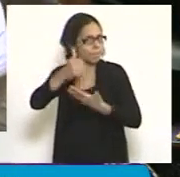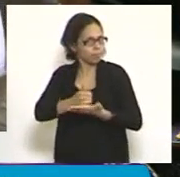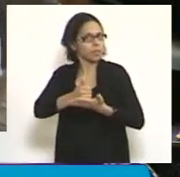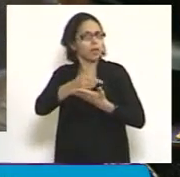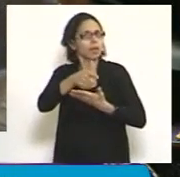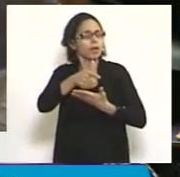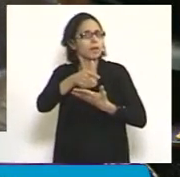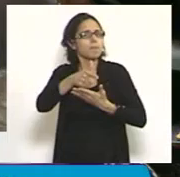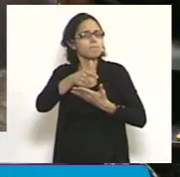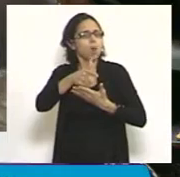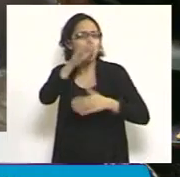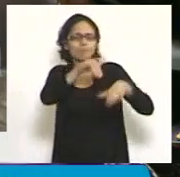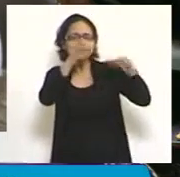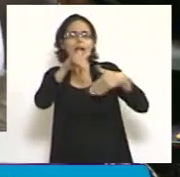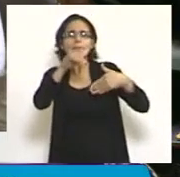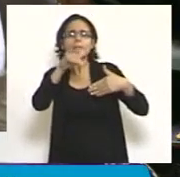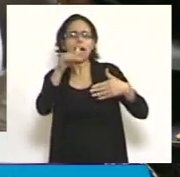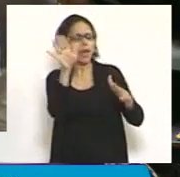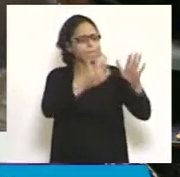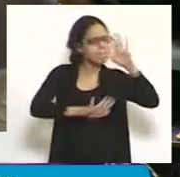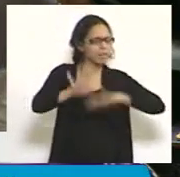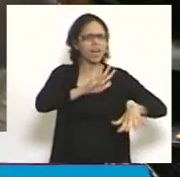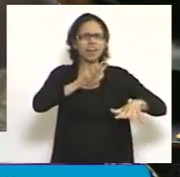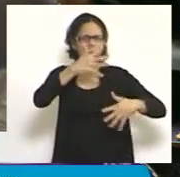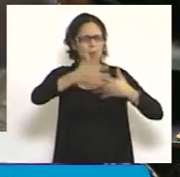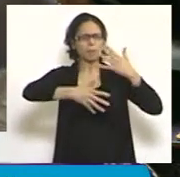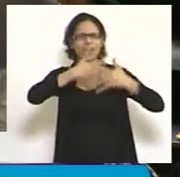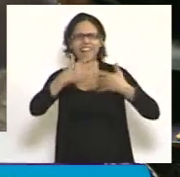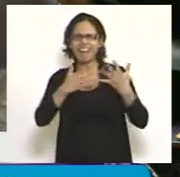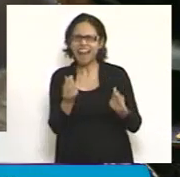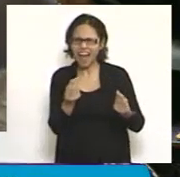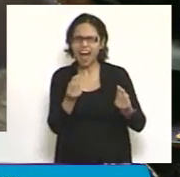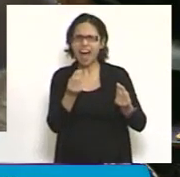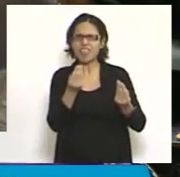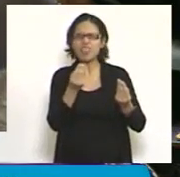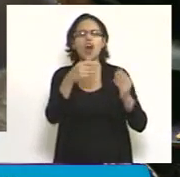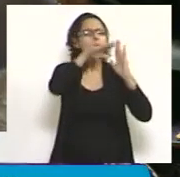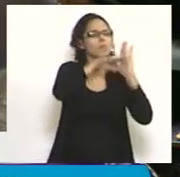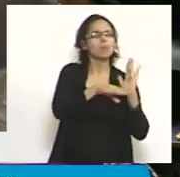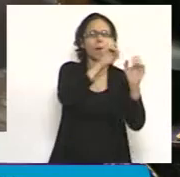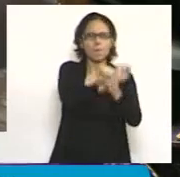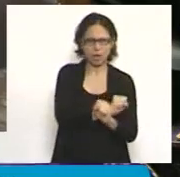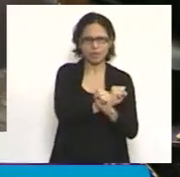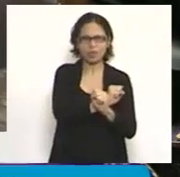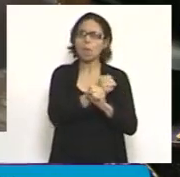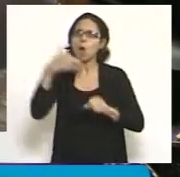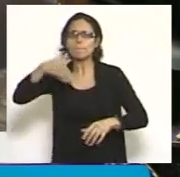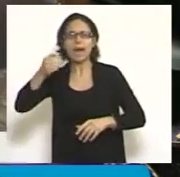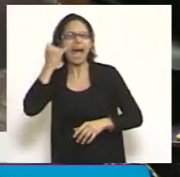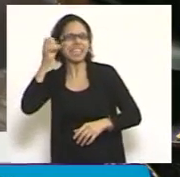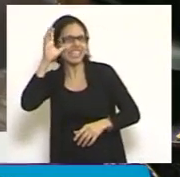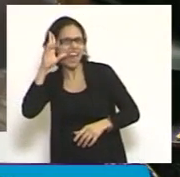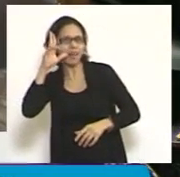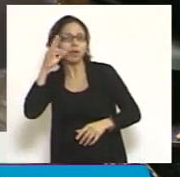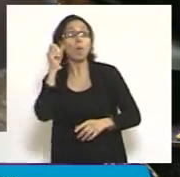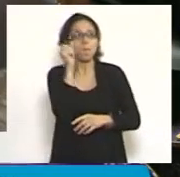mix de código procesal entre el de su propio jurista y el de Mayer, y ese es